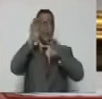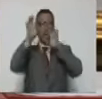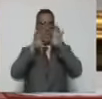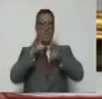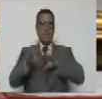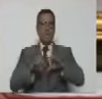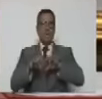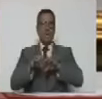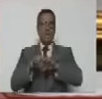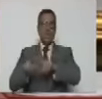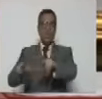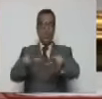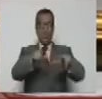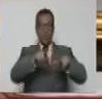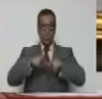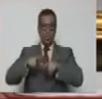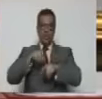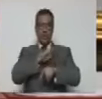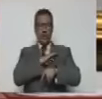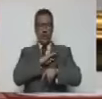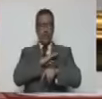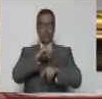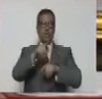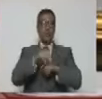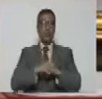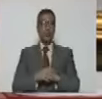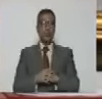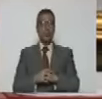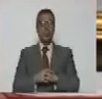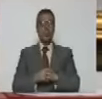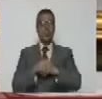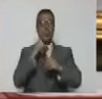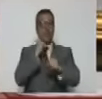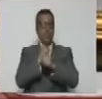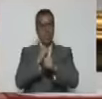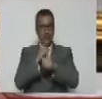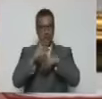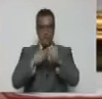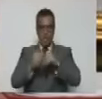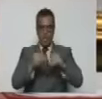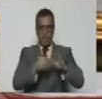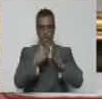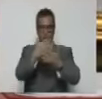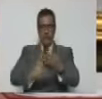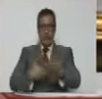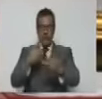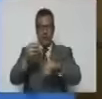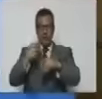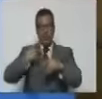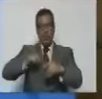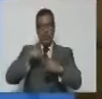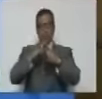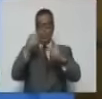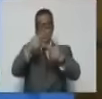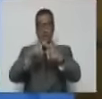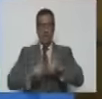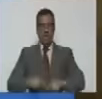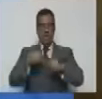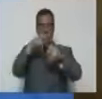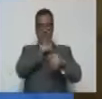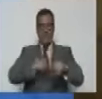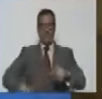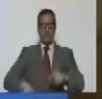Exterior, Soberanía, para la elaboración del informe correspondiente. Siguiente. Es todo de la cuenta,